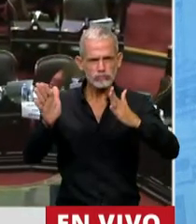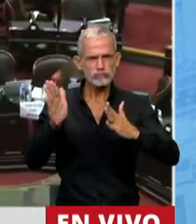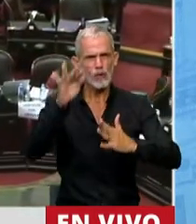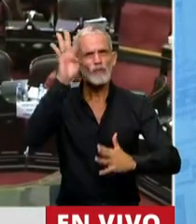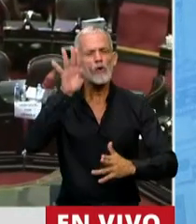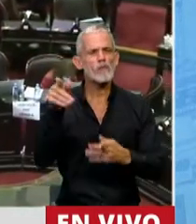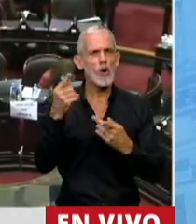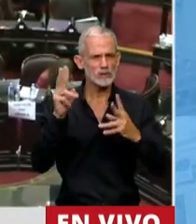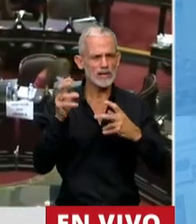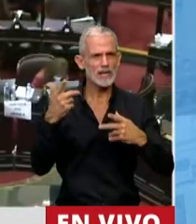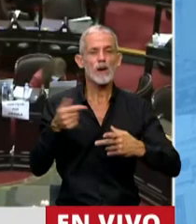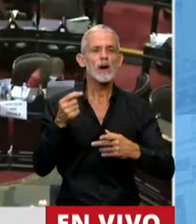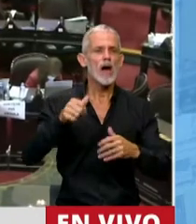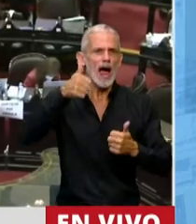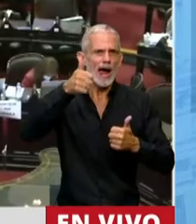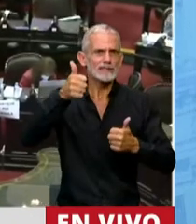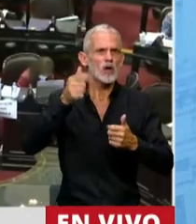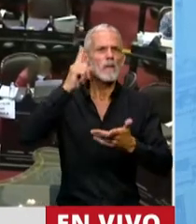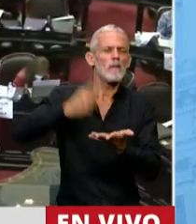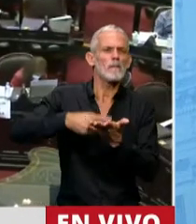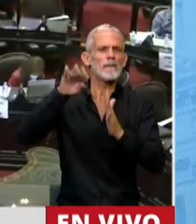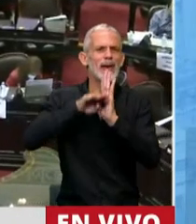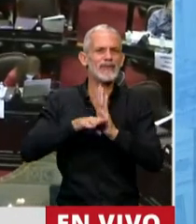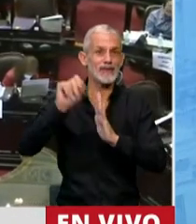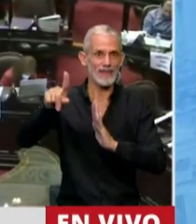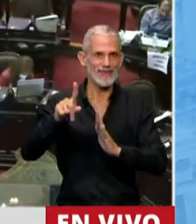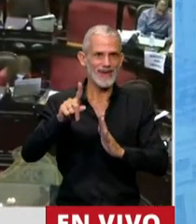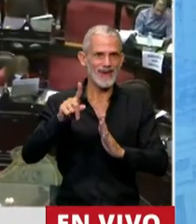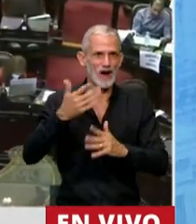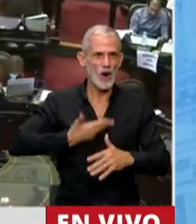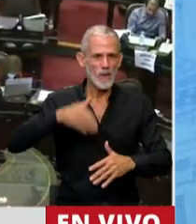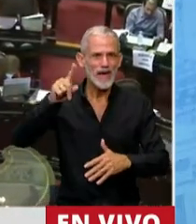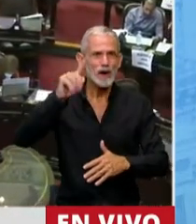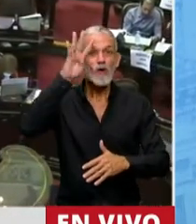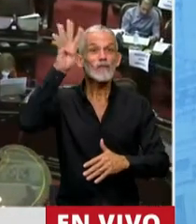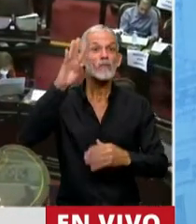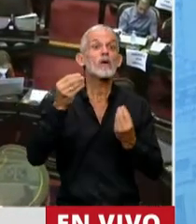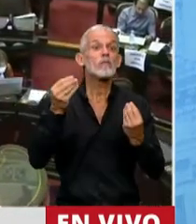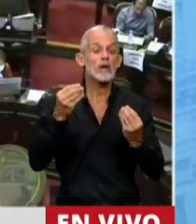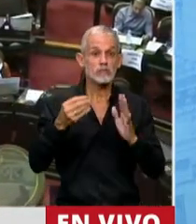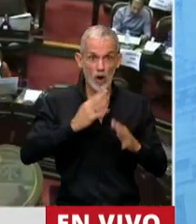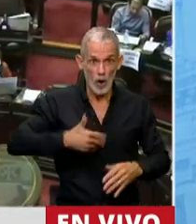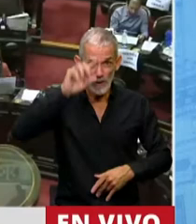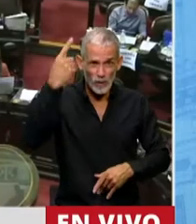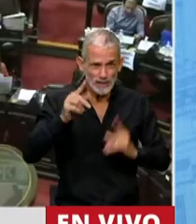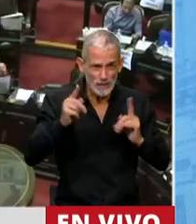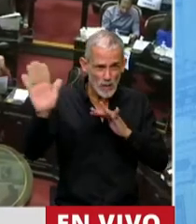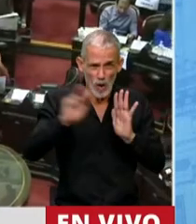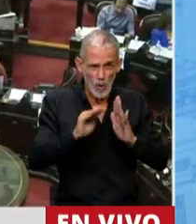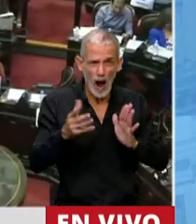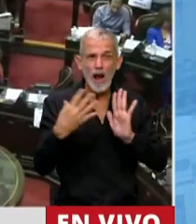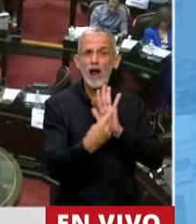tan exitosas son las medidas que impone el gobierno de formosa porque lo sugiere el gobierno nacional